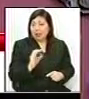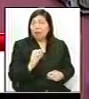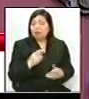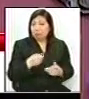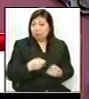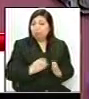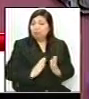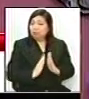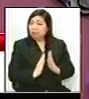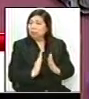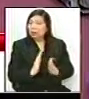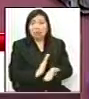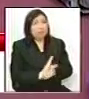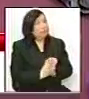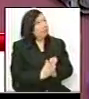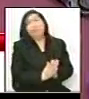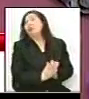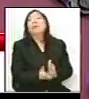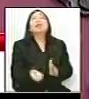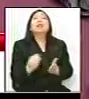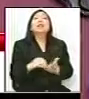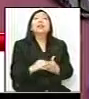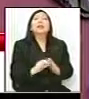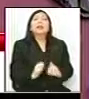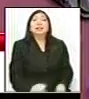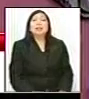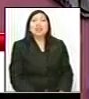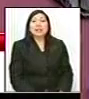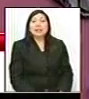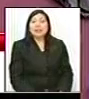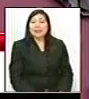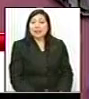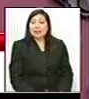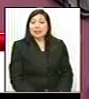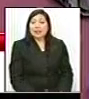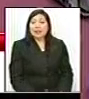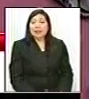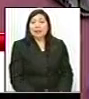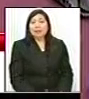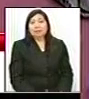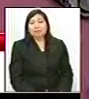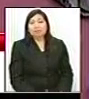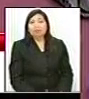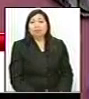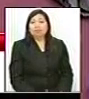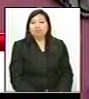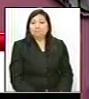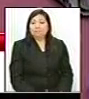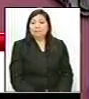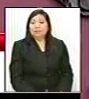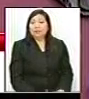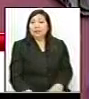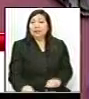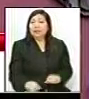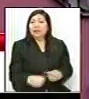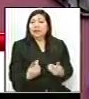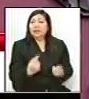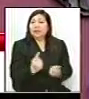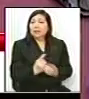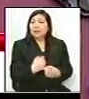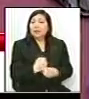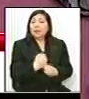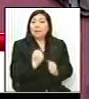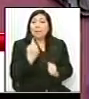obra no estaba incluido hacer el riego tecnificado. O se está haciendo obras ya directamente